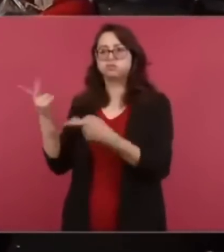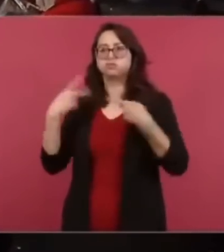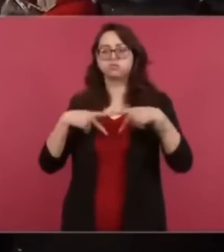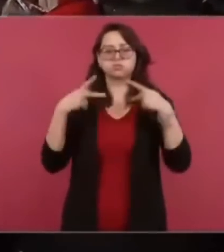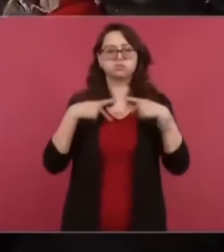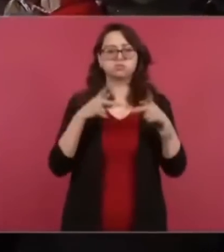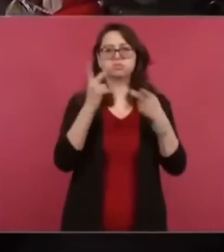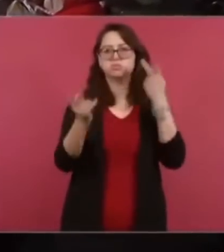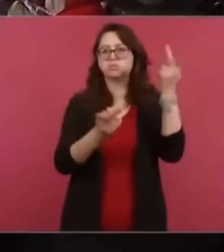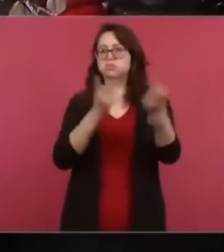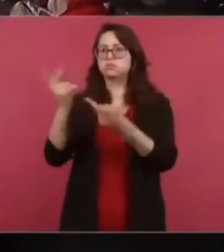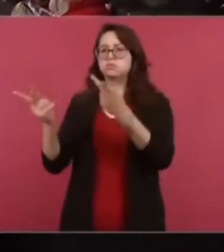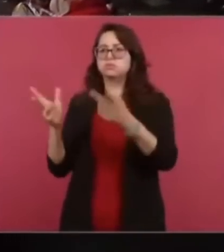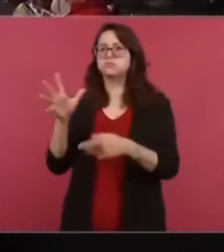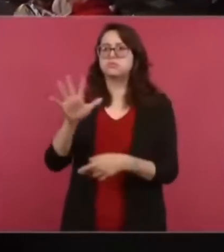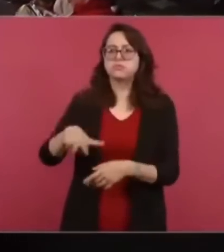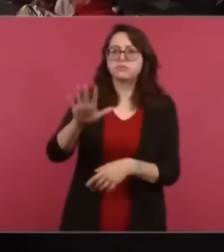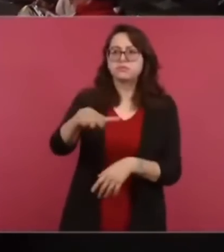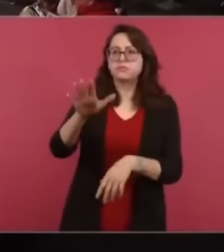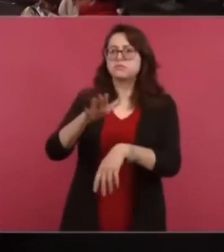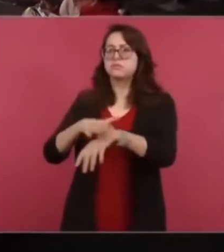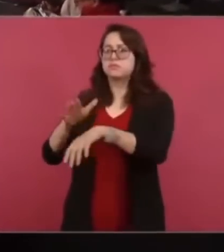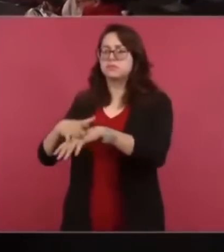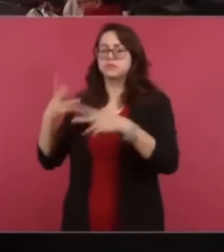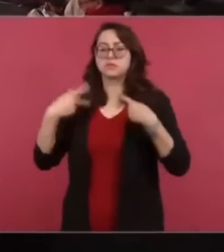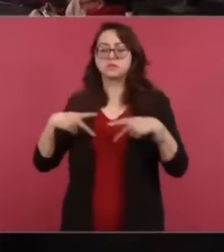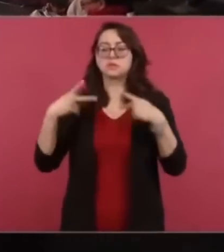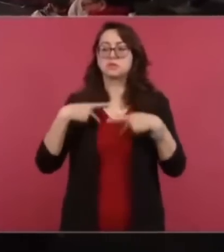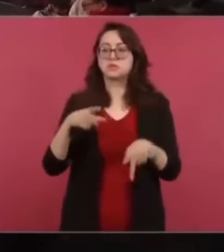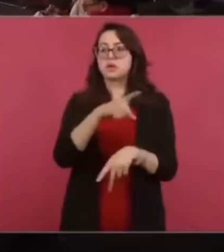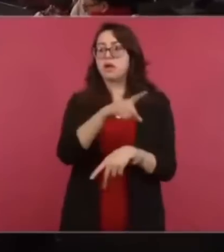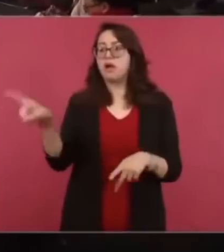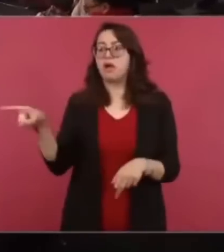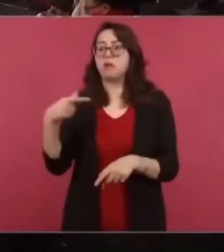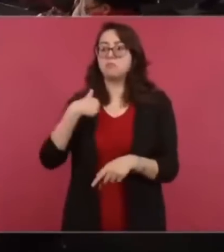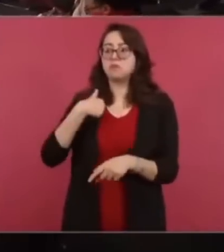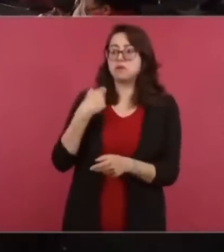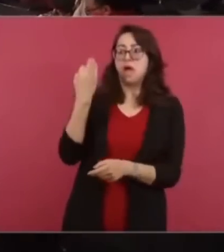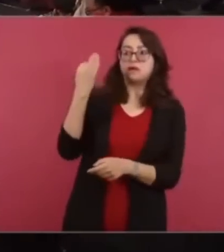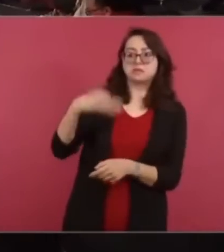Miren, la aceptación a estas alturas.